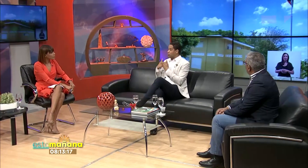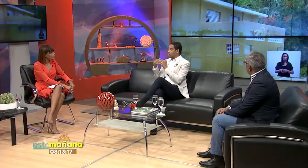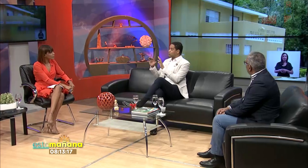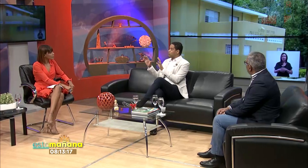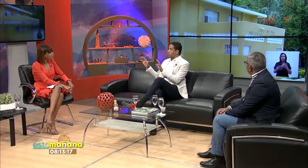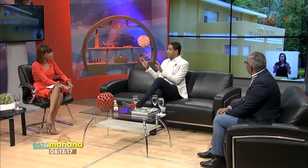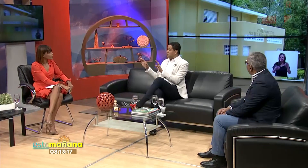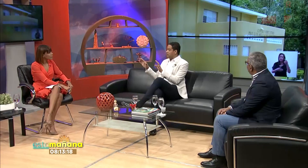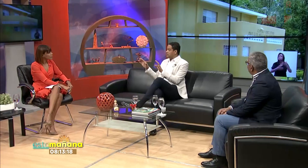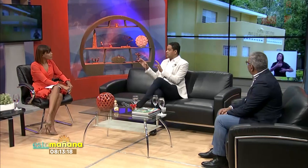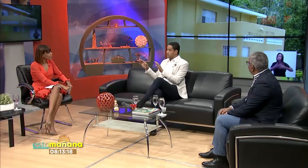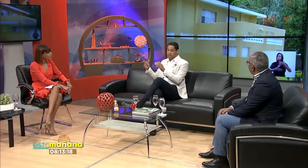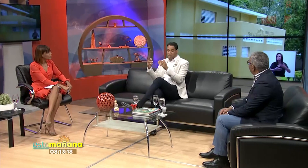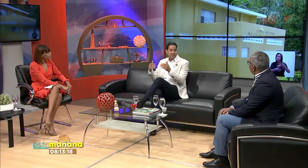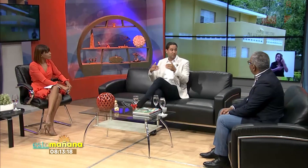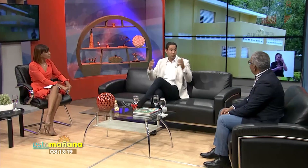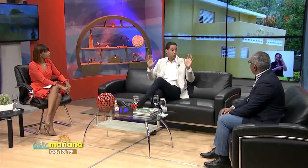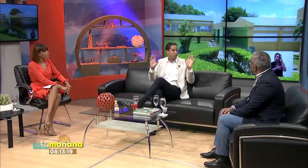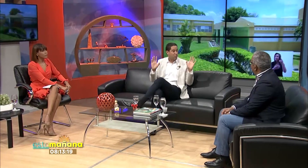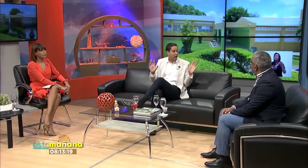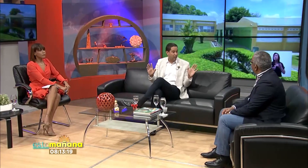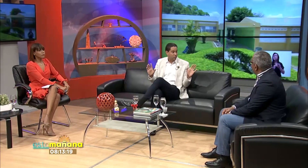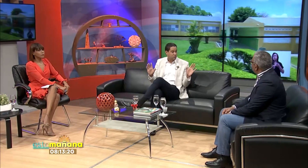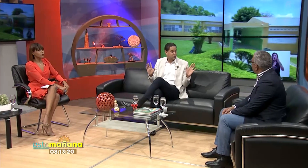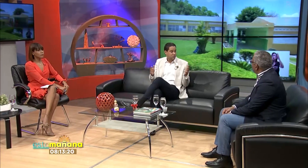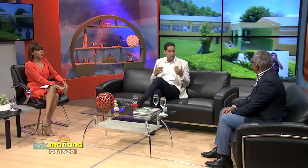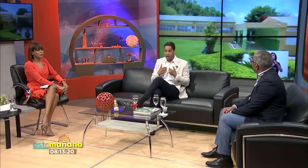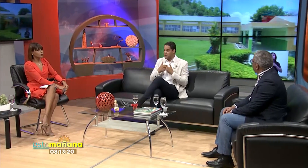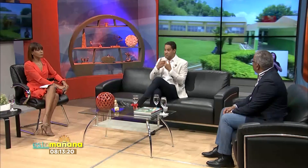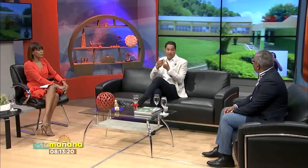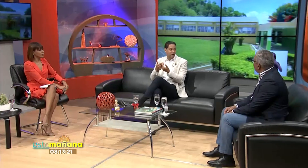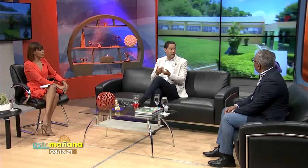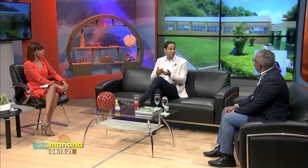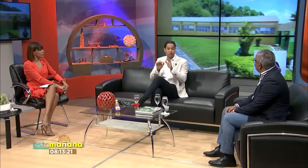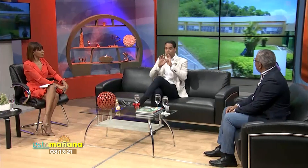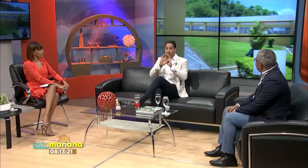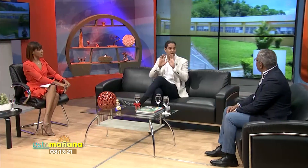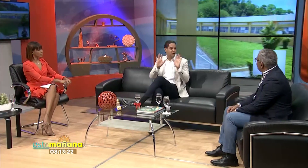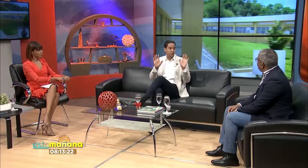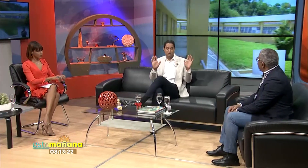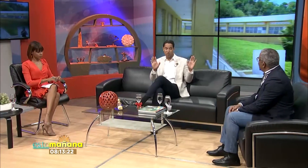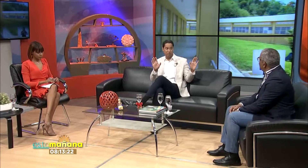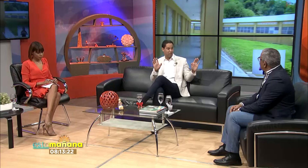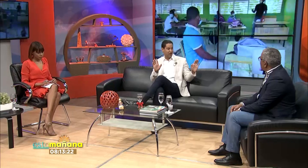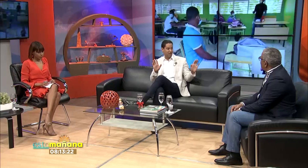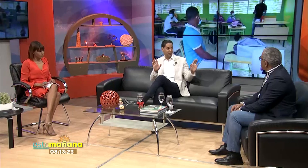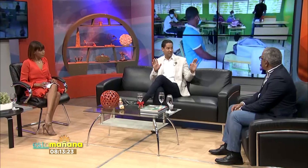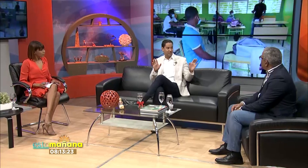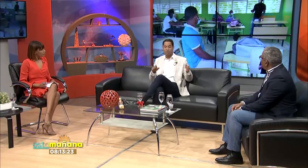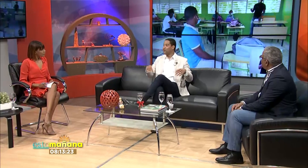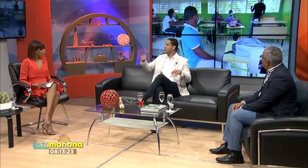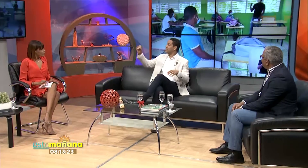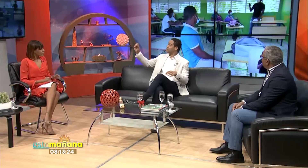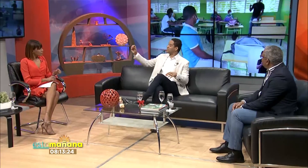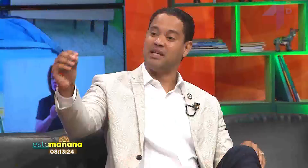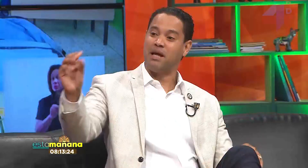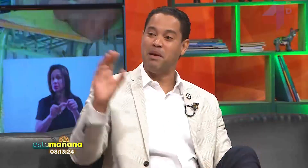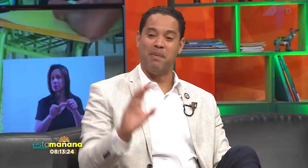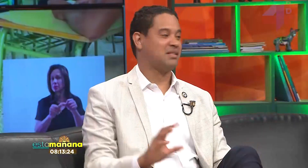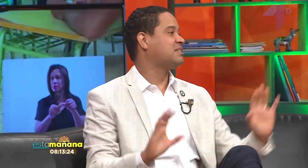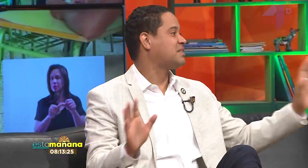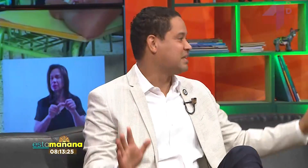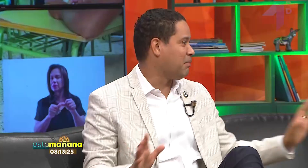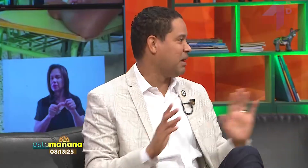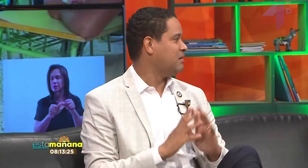para nosotros no es un problema que pasen todos los convocados. O sea, el ministerio en eso no tiene ningún tipo de problema. Ponte que de los 70